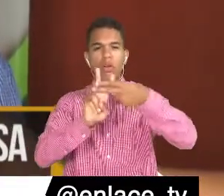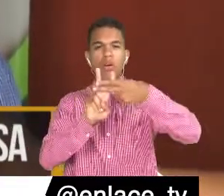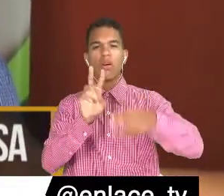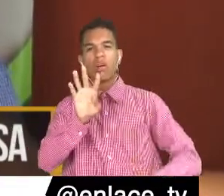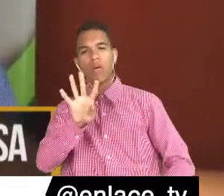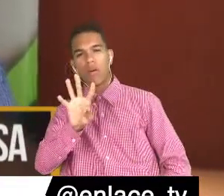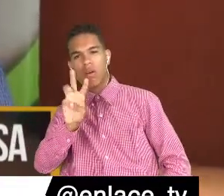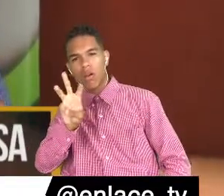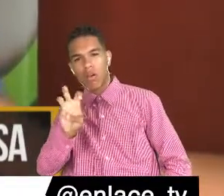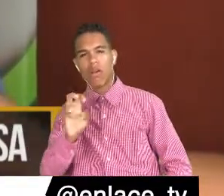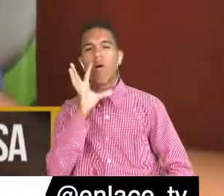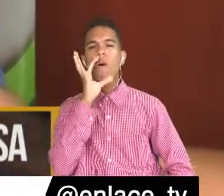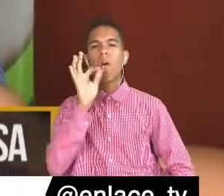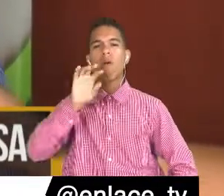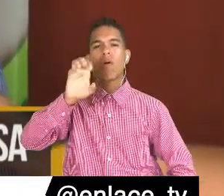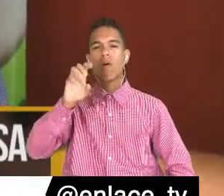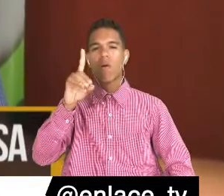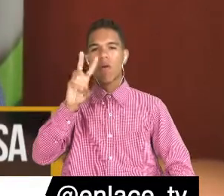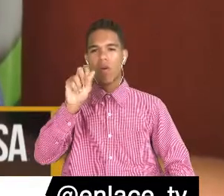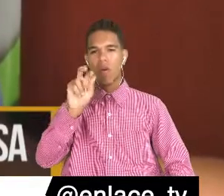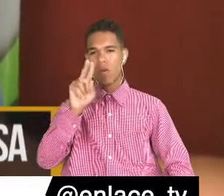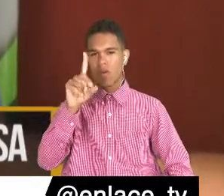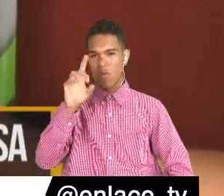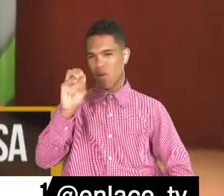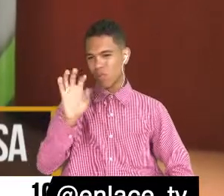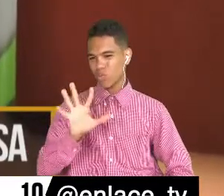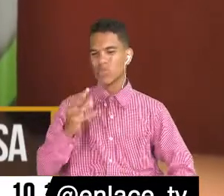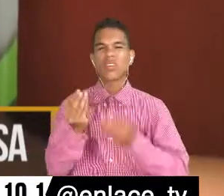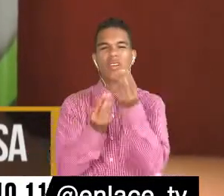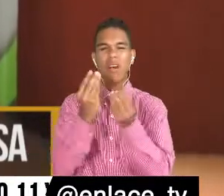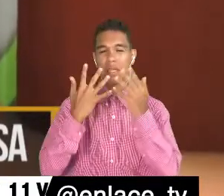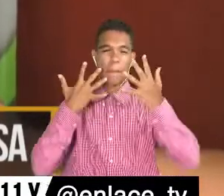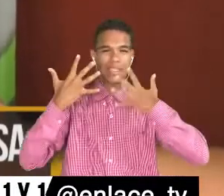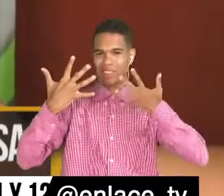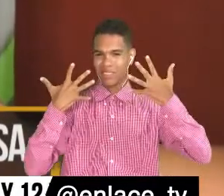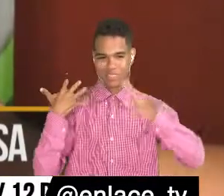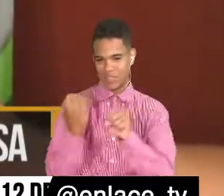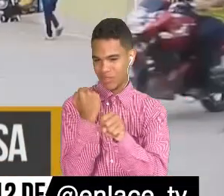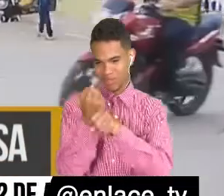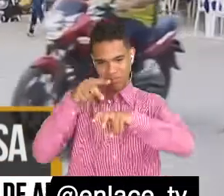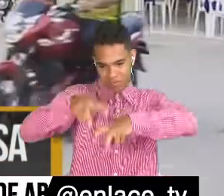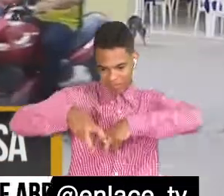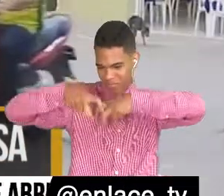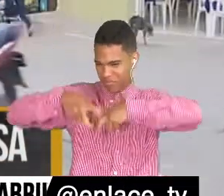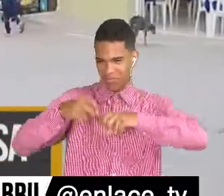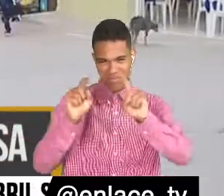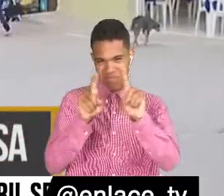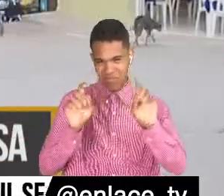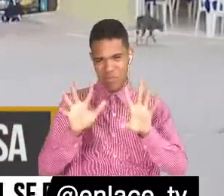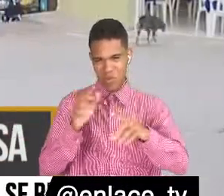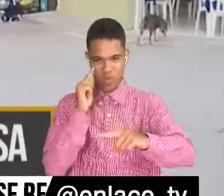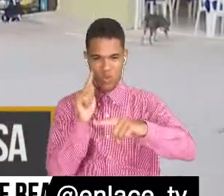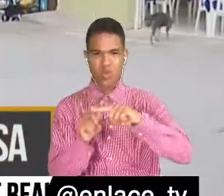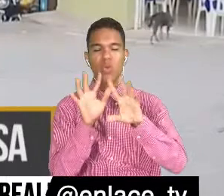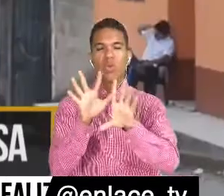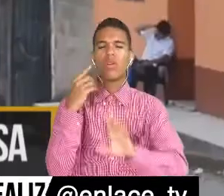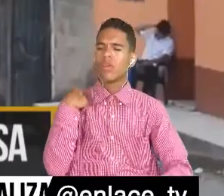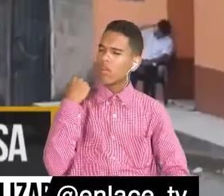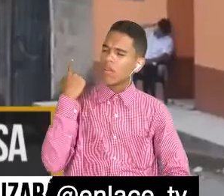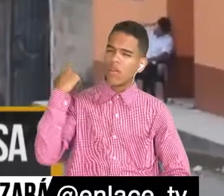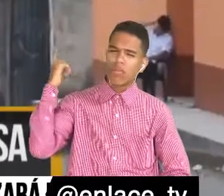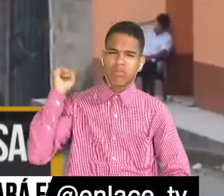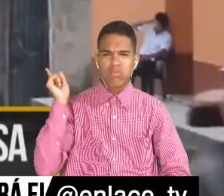Jesús Gutiérrez, que es un campesino de la zona. Según Andrés Ortiz, secretario general de CREDOS, Eduardo Jesús Gutiérrez venía trabajando para